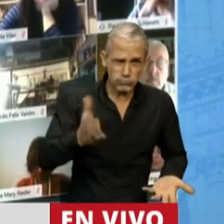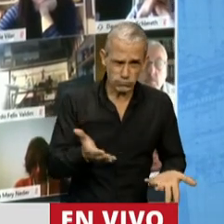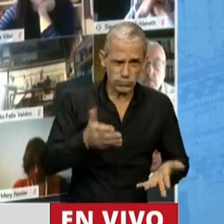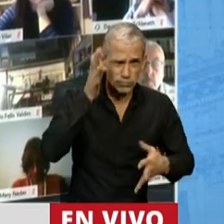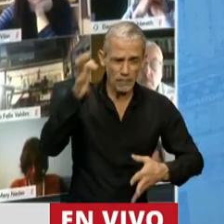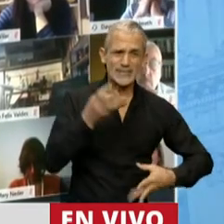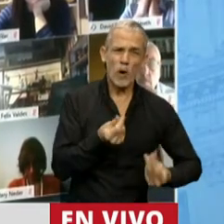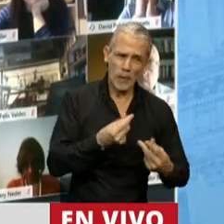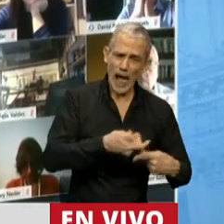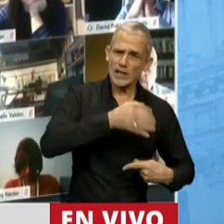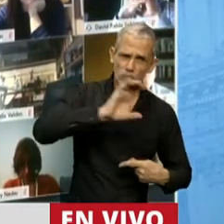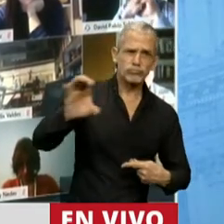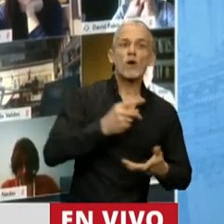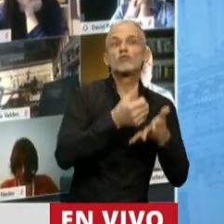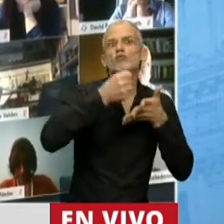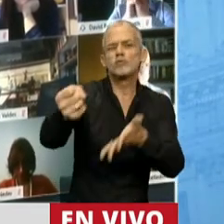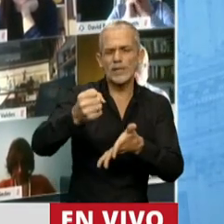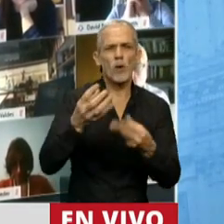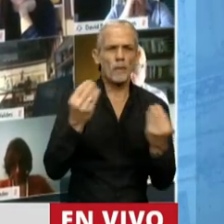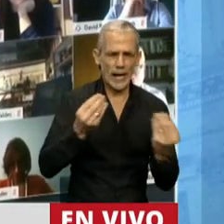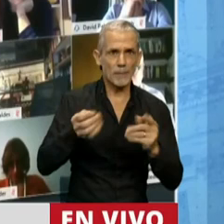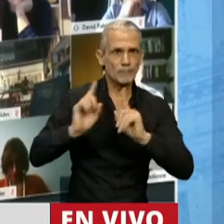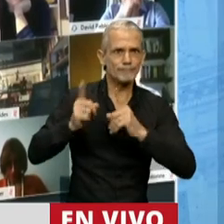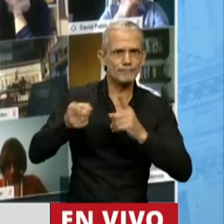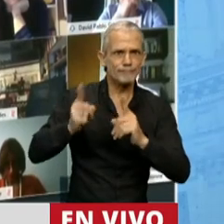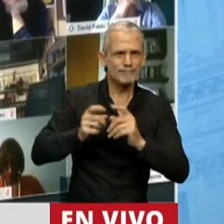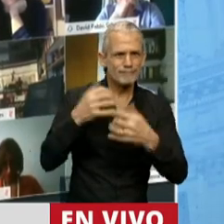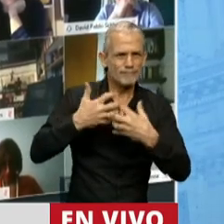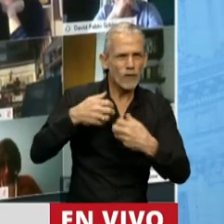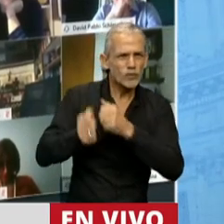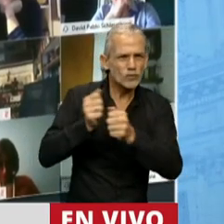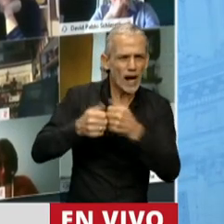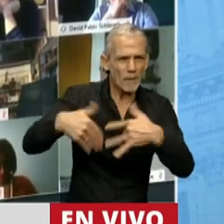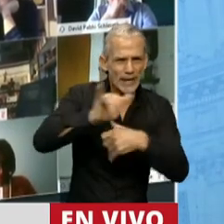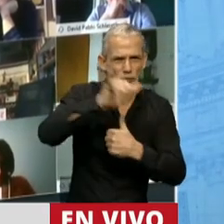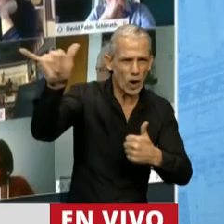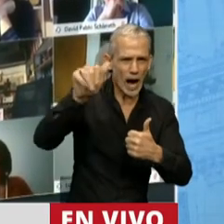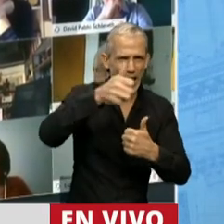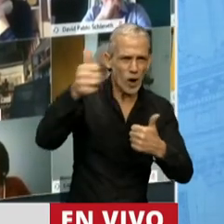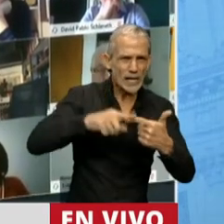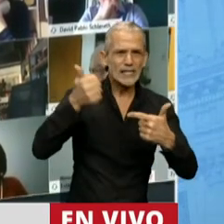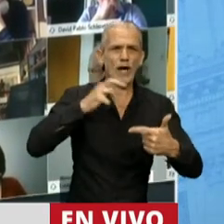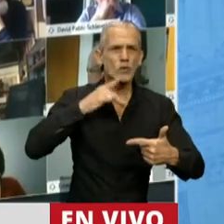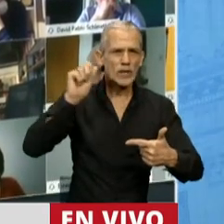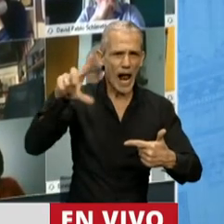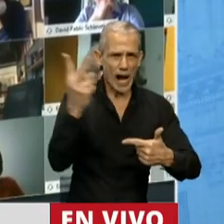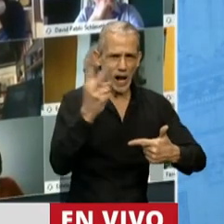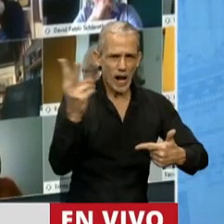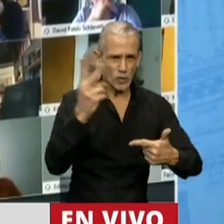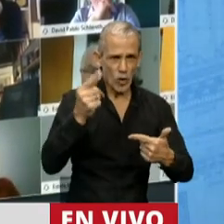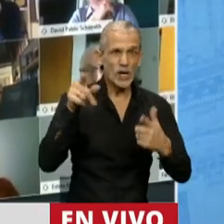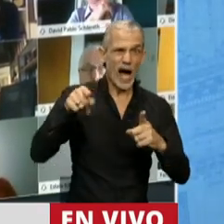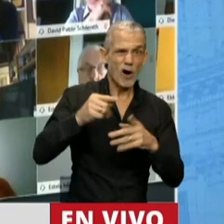aeronavegación en forma de subsidio para que puedan mantener su funcionamiento y equipamiento como para que queden